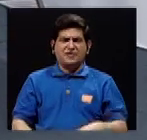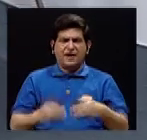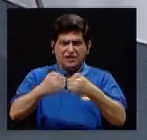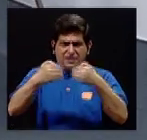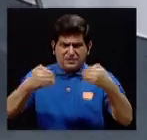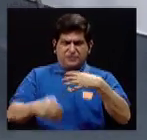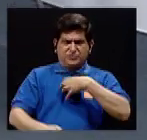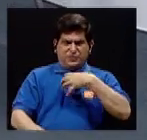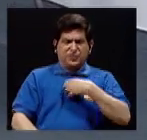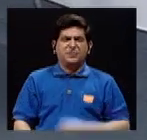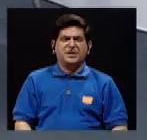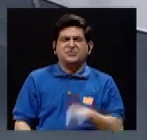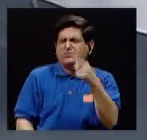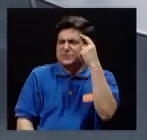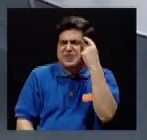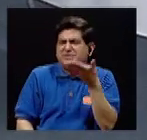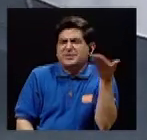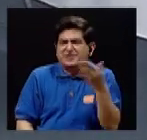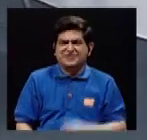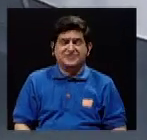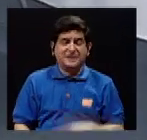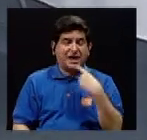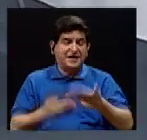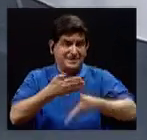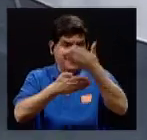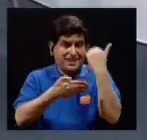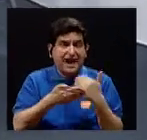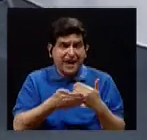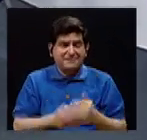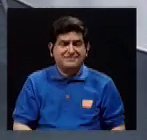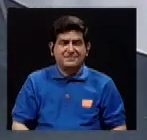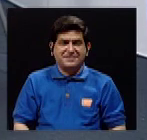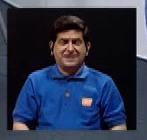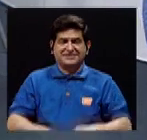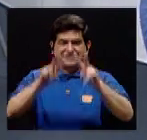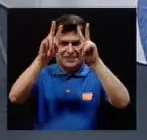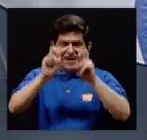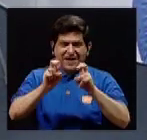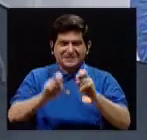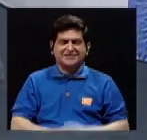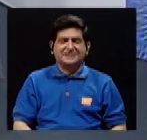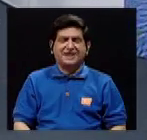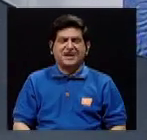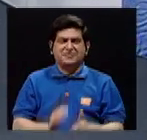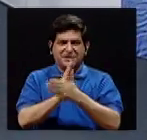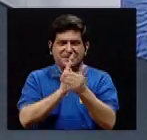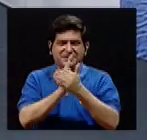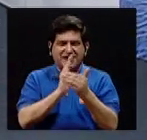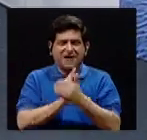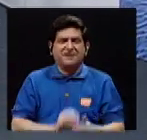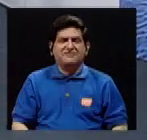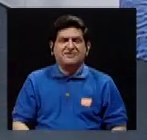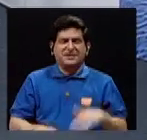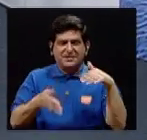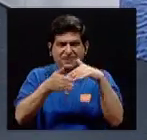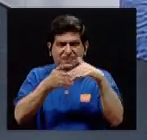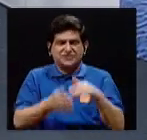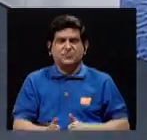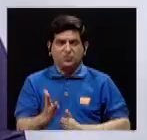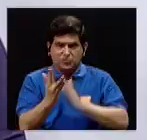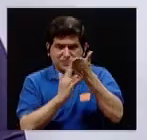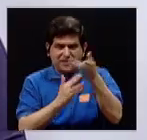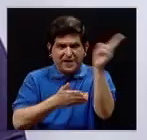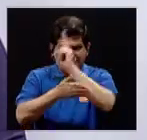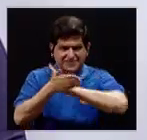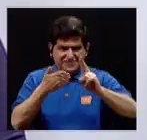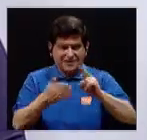piensa usted al respecto y particularmente lo que le planteé en el segmento anterior la prueba de aptitud académica para ingreso en las universidades públicas